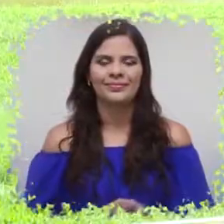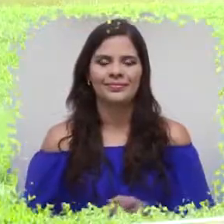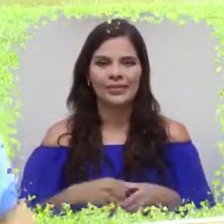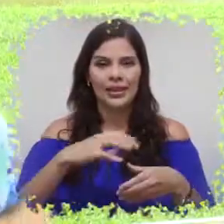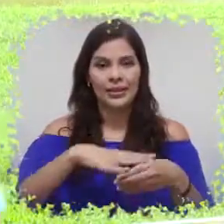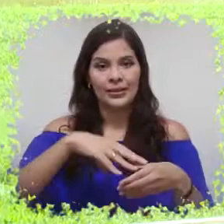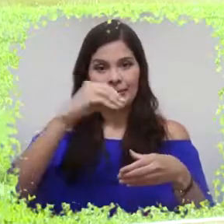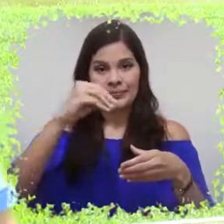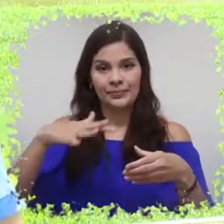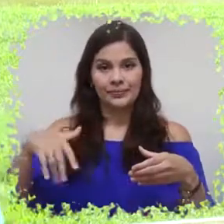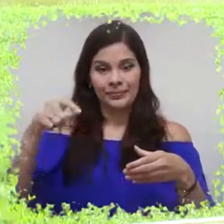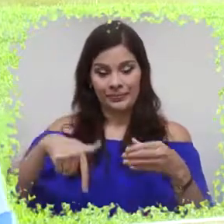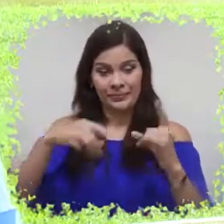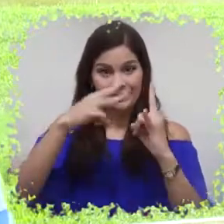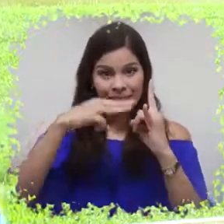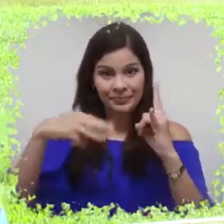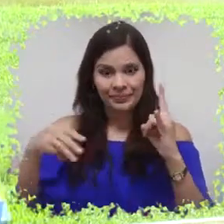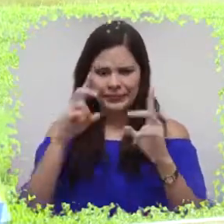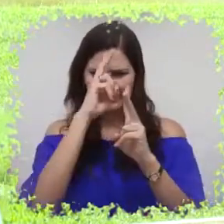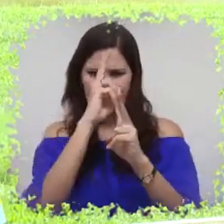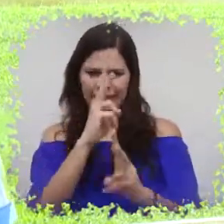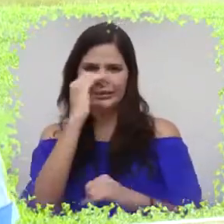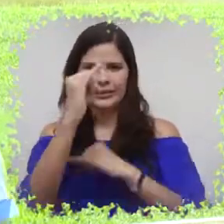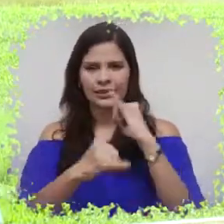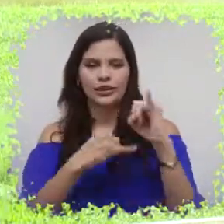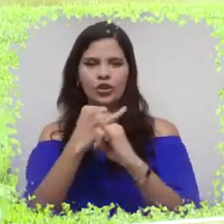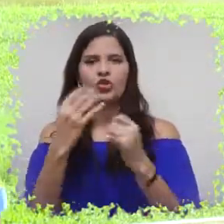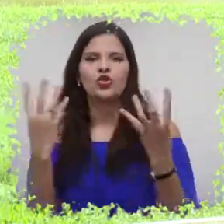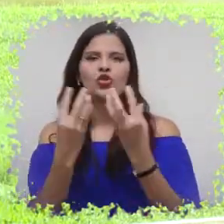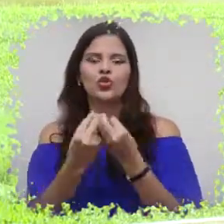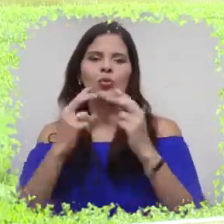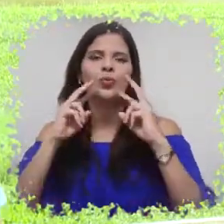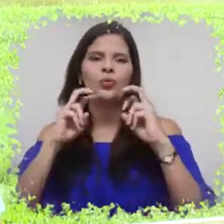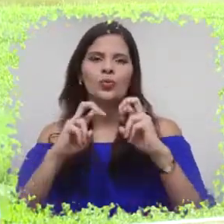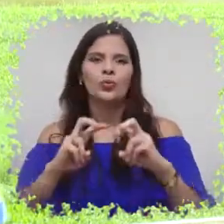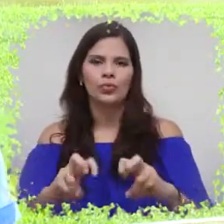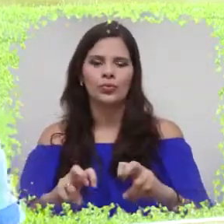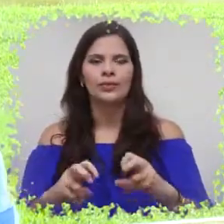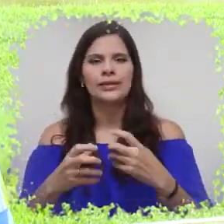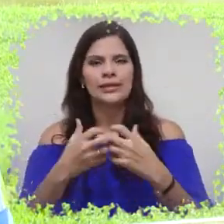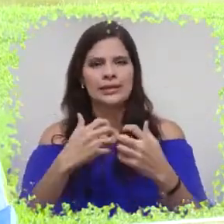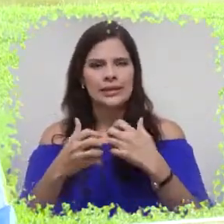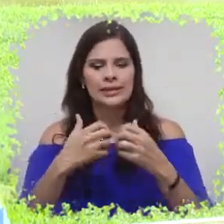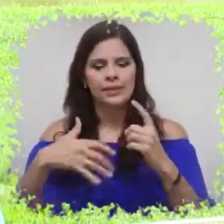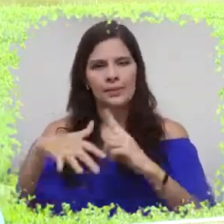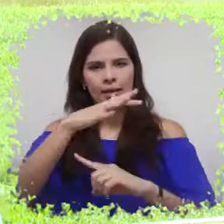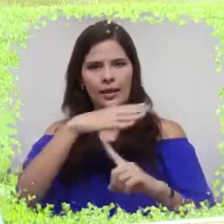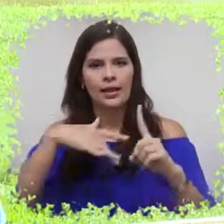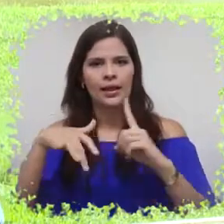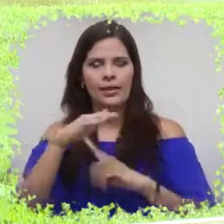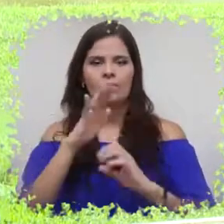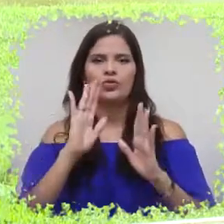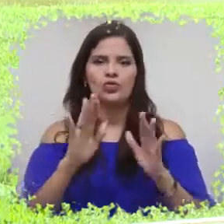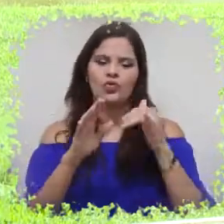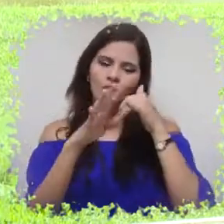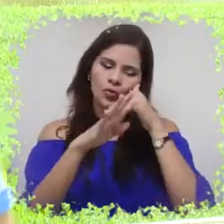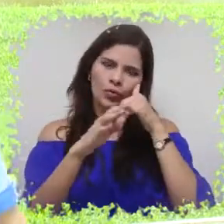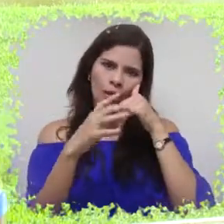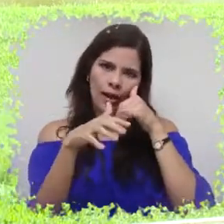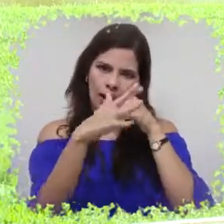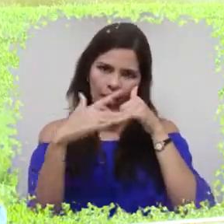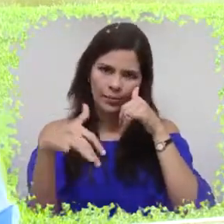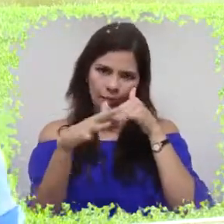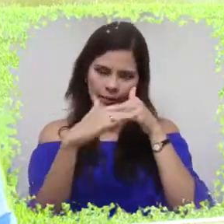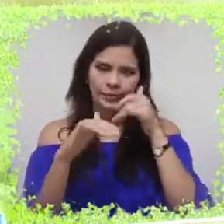La Universidad del Magdalena recibió un reconocimiento internacional a través del Grupo de Investigación en Modelación de Sistemas Ambientales del Programa